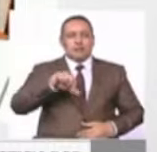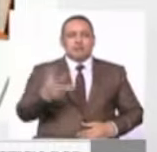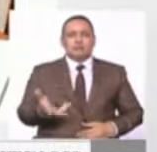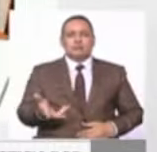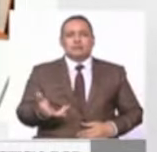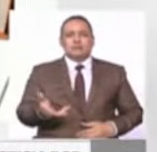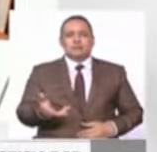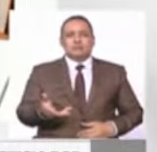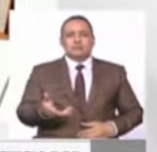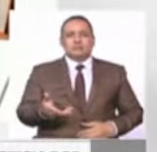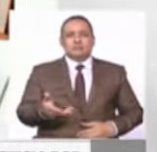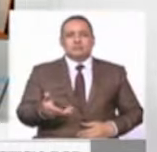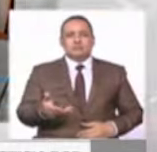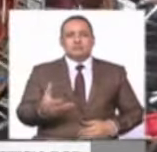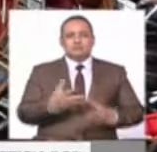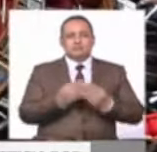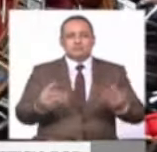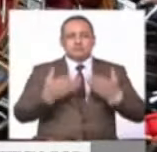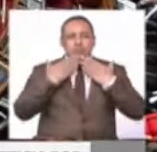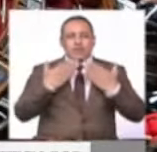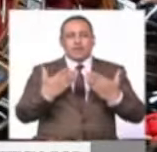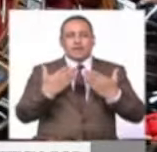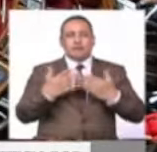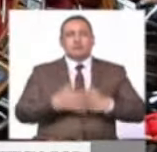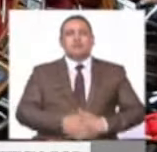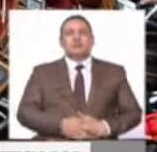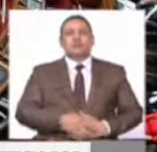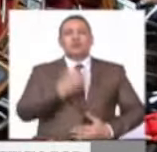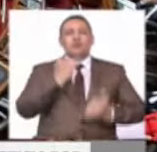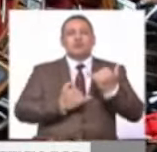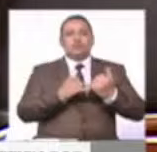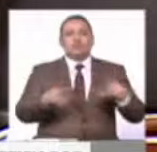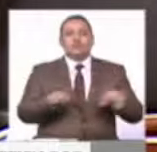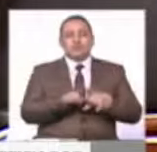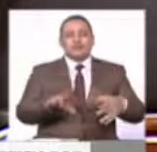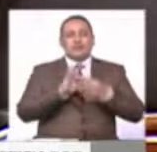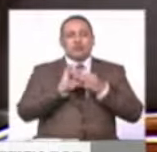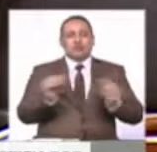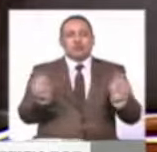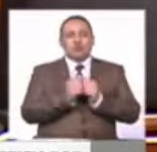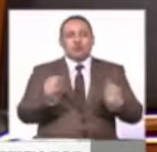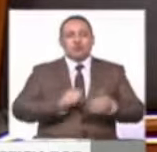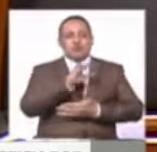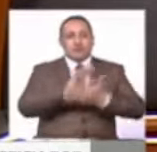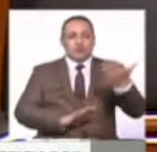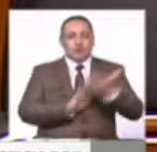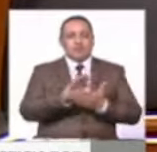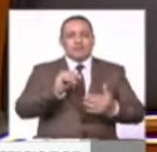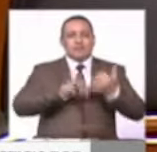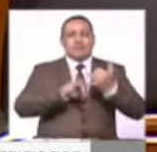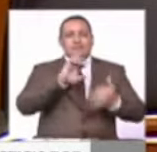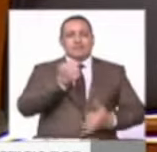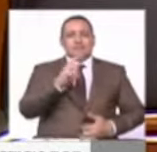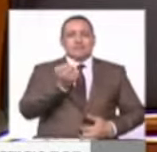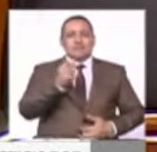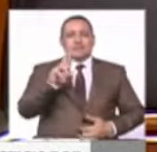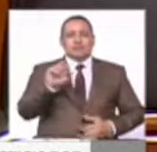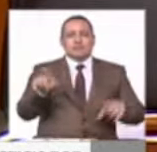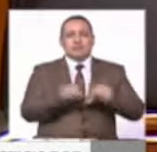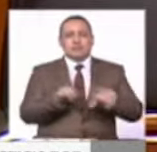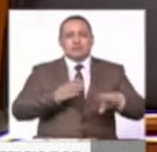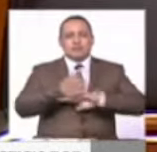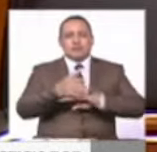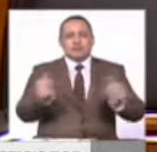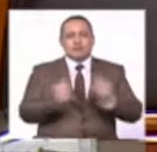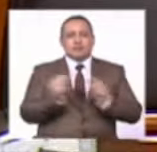sentido Gracias doctor Por último con relación a los informes de servir para la selección de postulantes